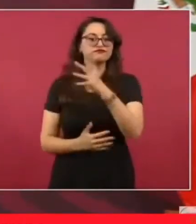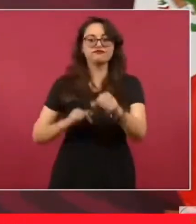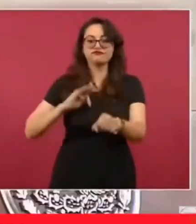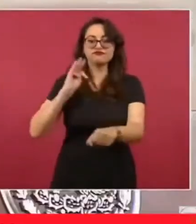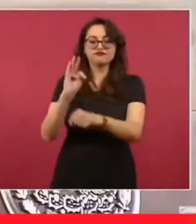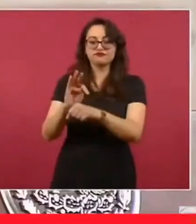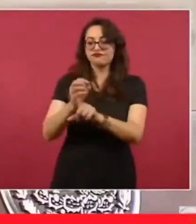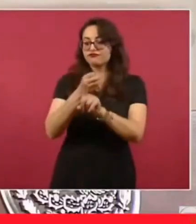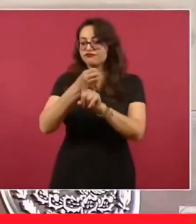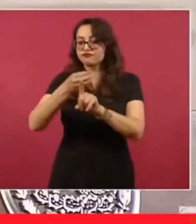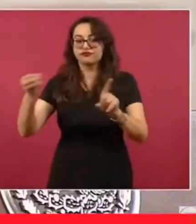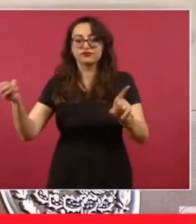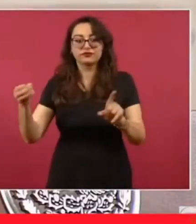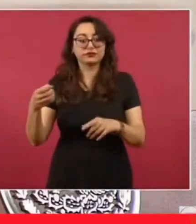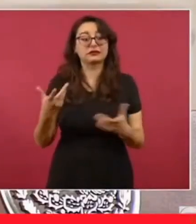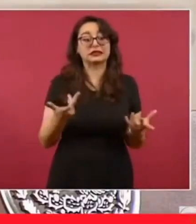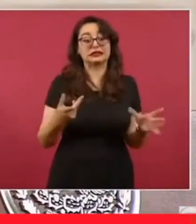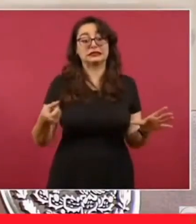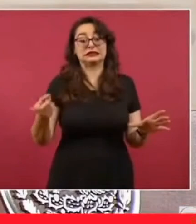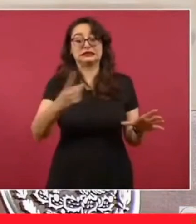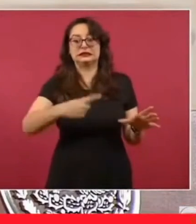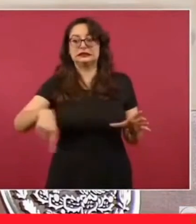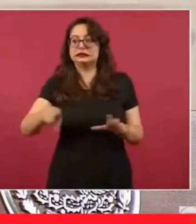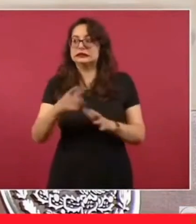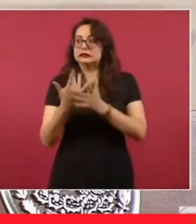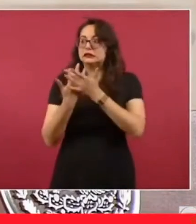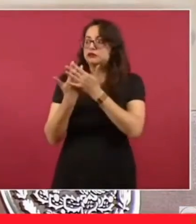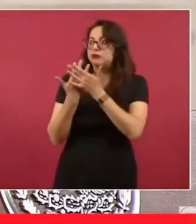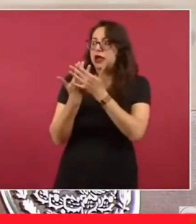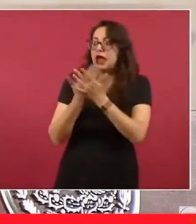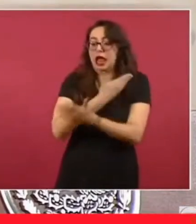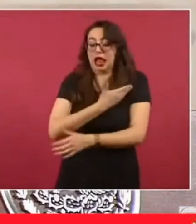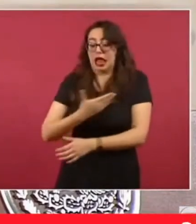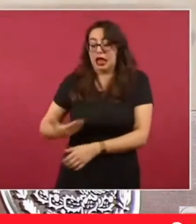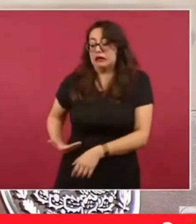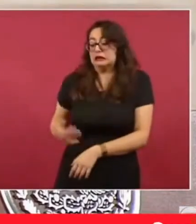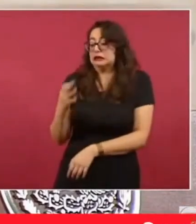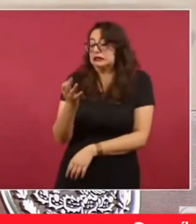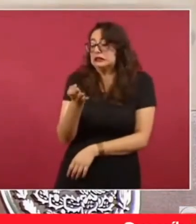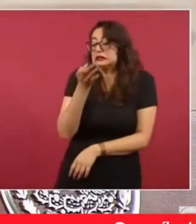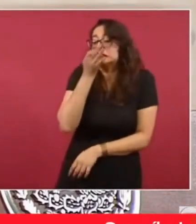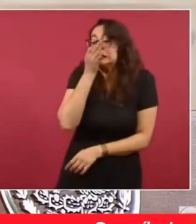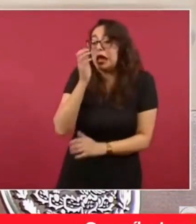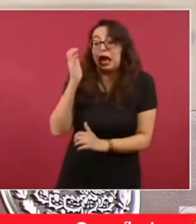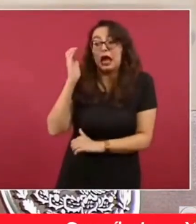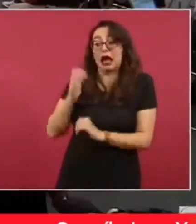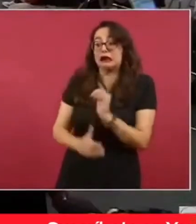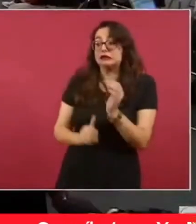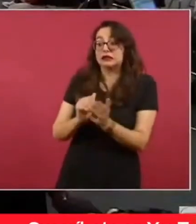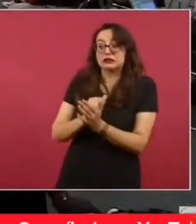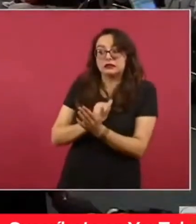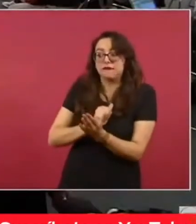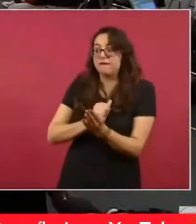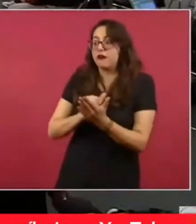otros están esperando que termine